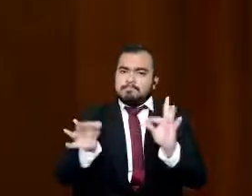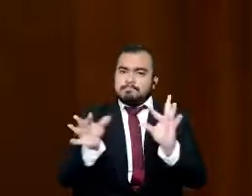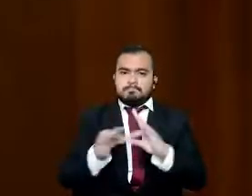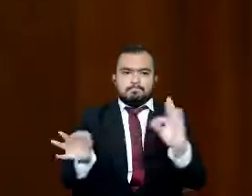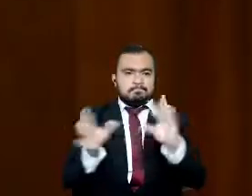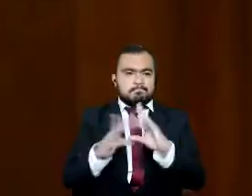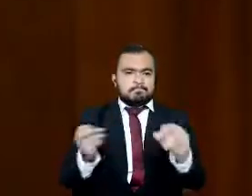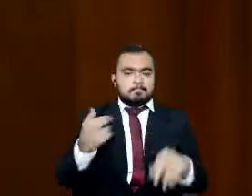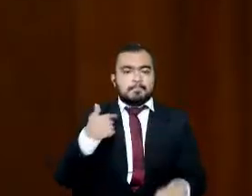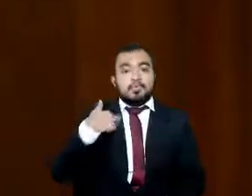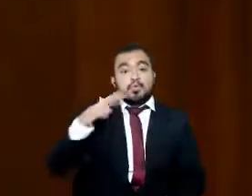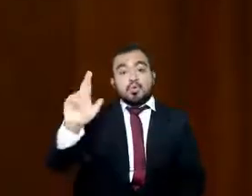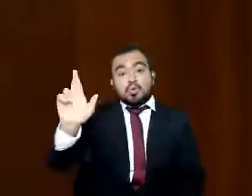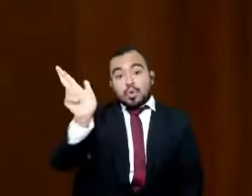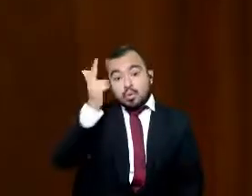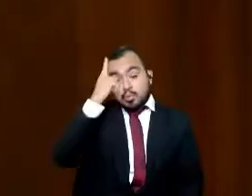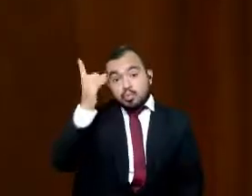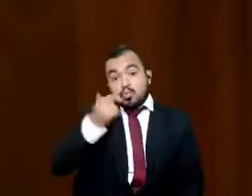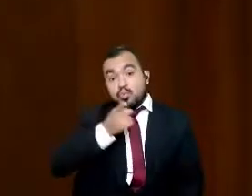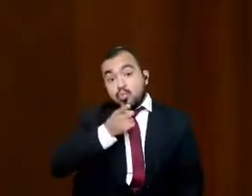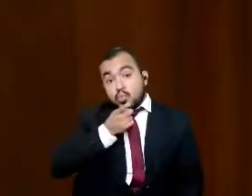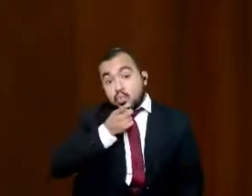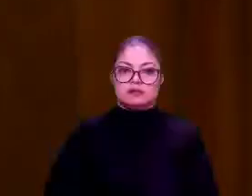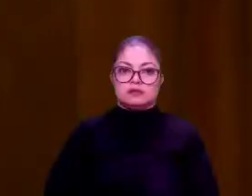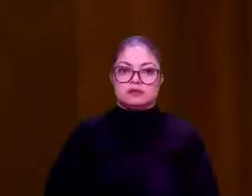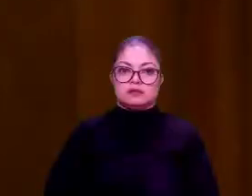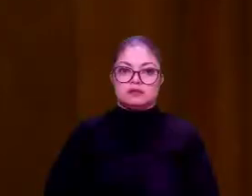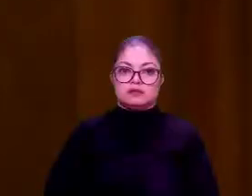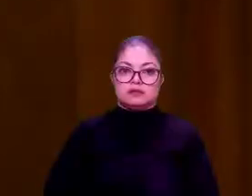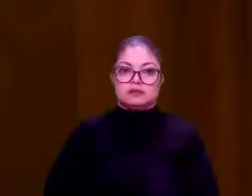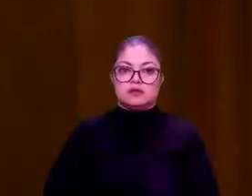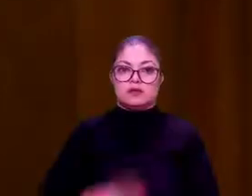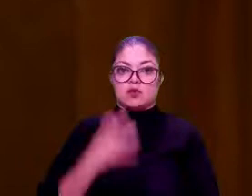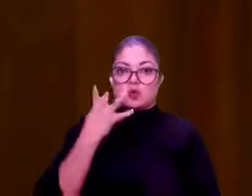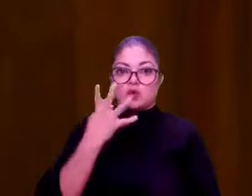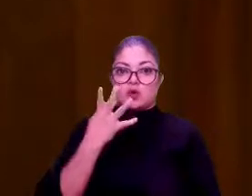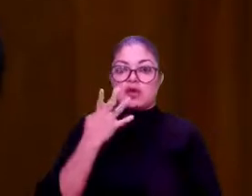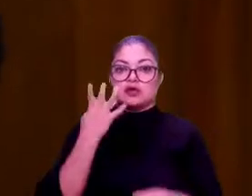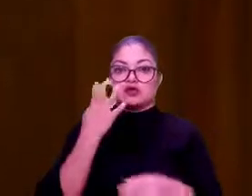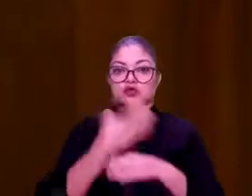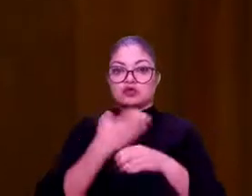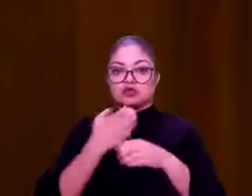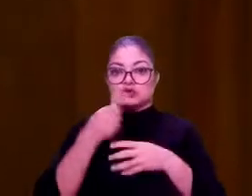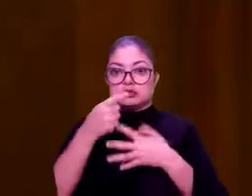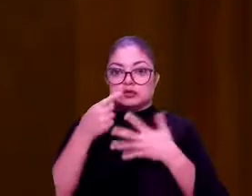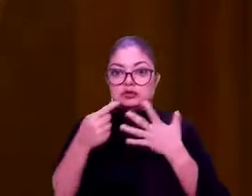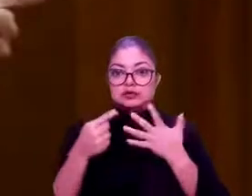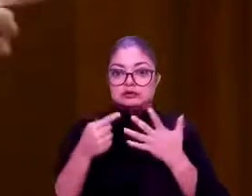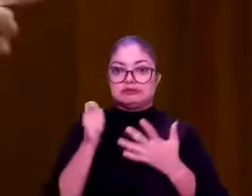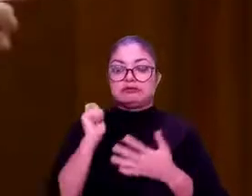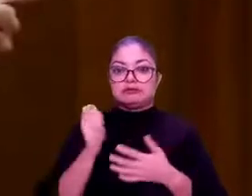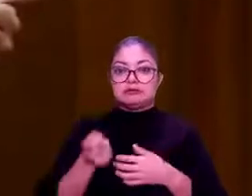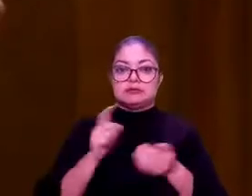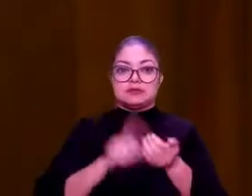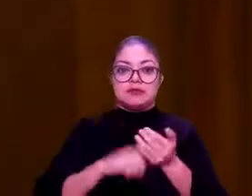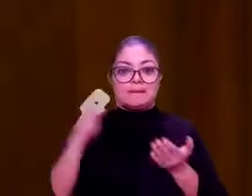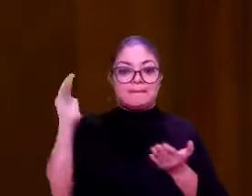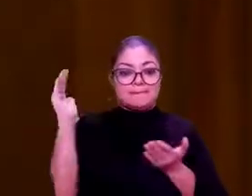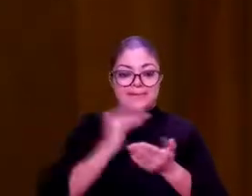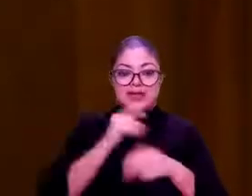manifestó que la Secretaría de Movilidad tiene cuatro grandes retos: la reducción en tiempos de